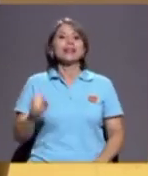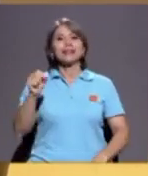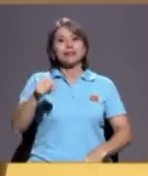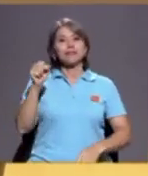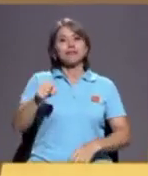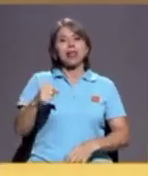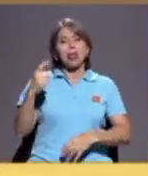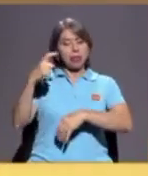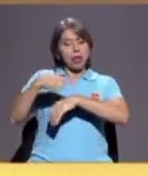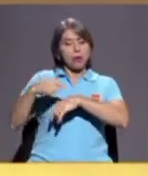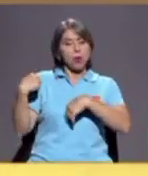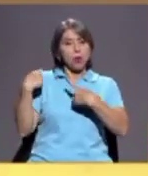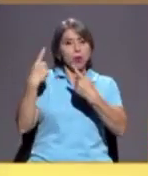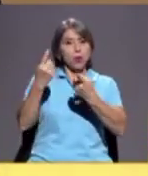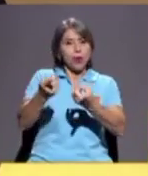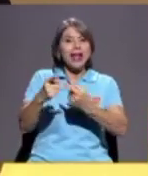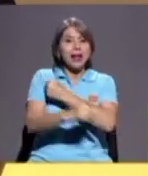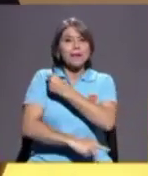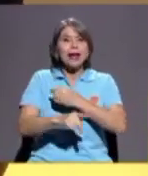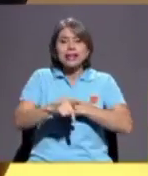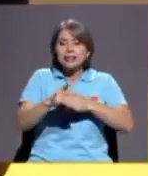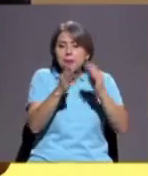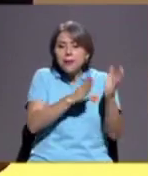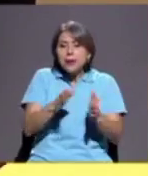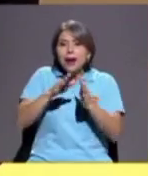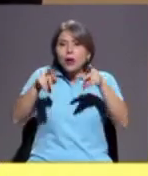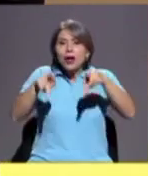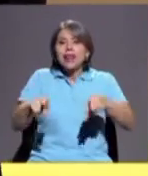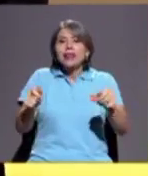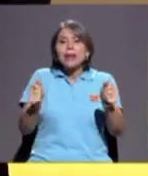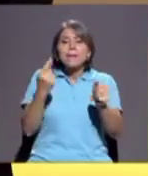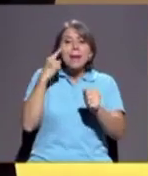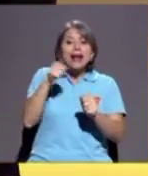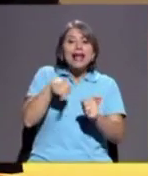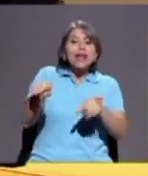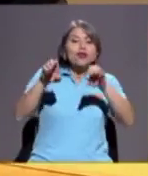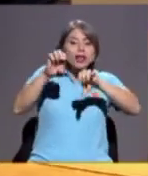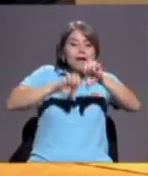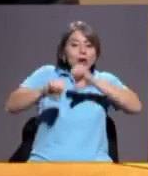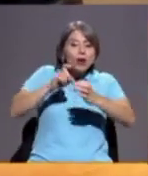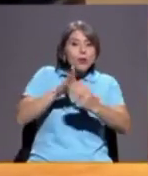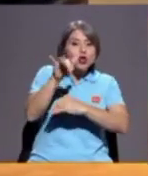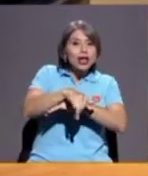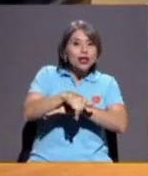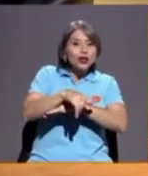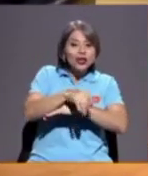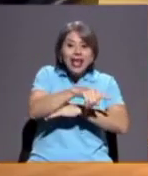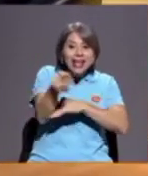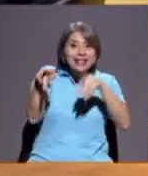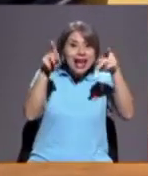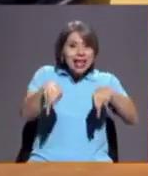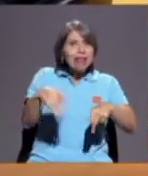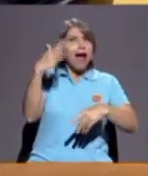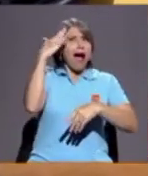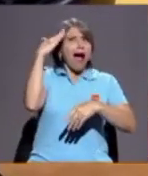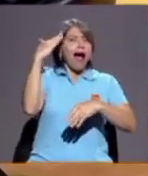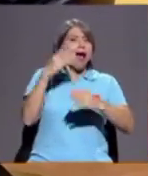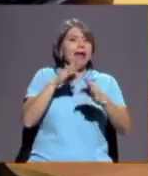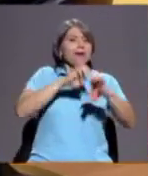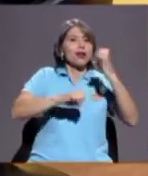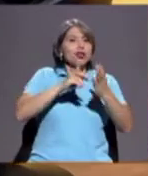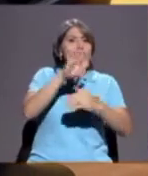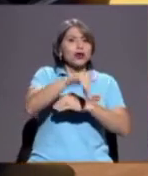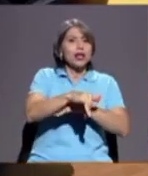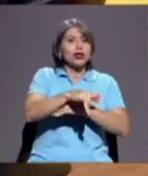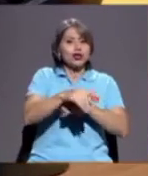gente en evaluación de proyectos. Al final de cuentas, esa gente que se preparó, el día de hoy, yo casi que diría que ninguno trabaja